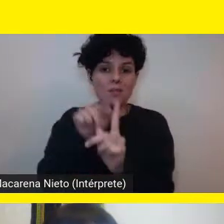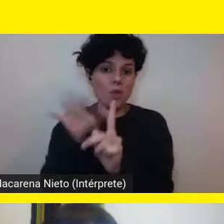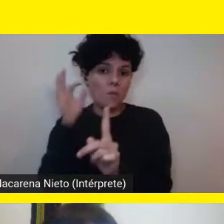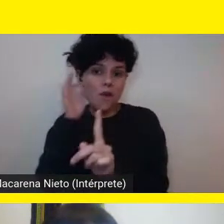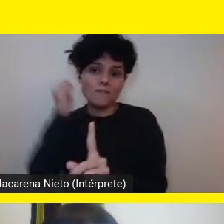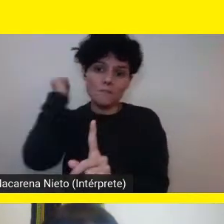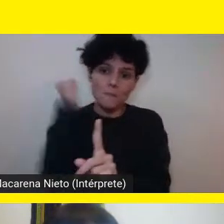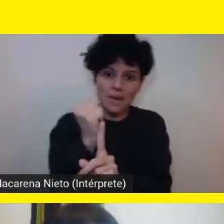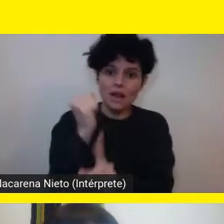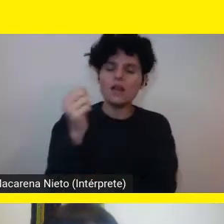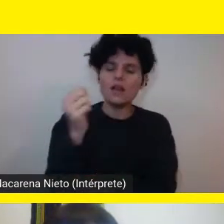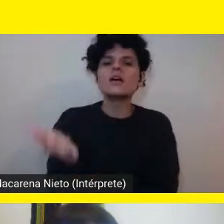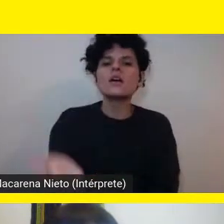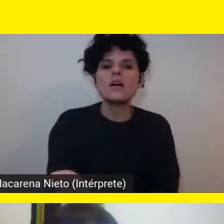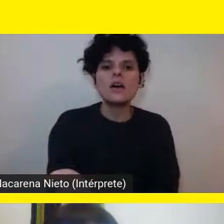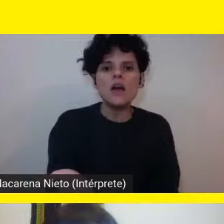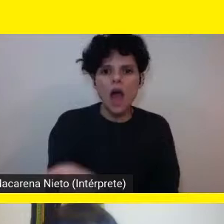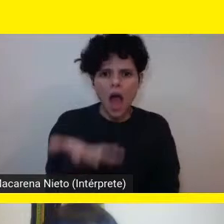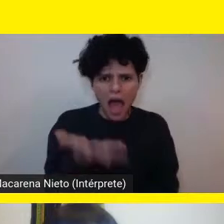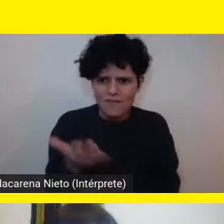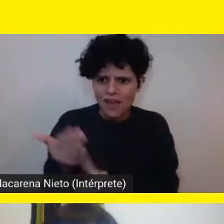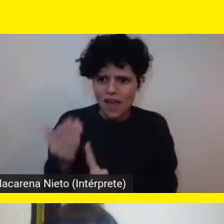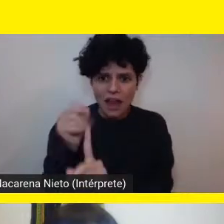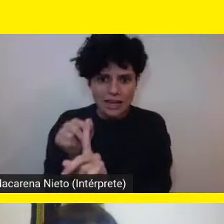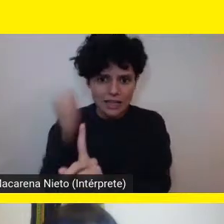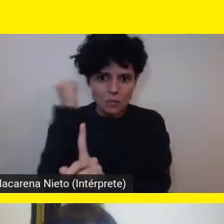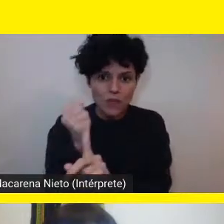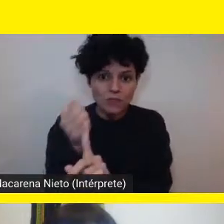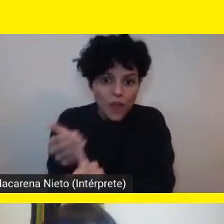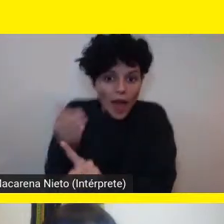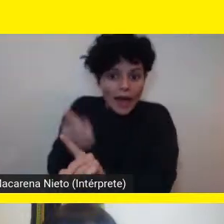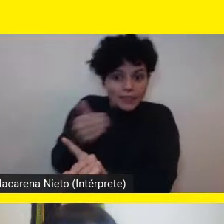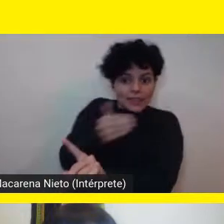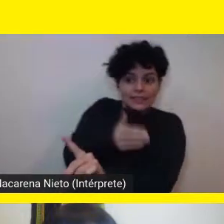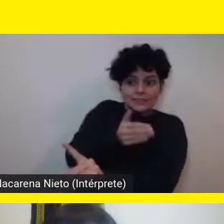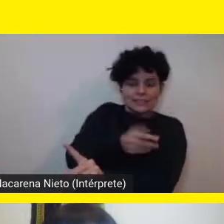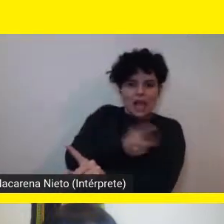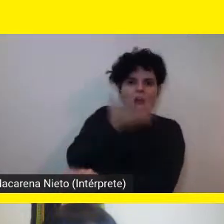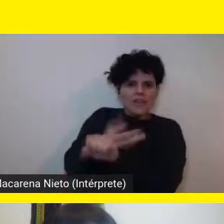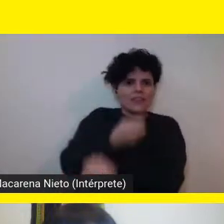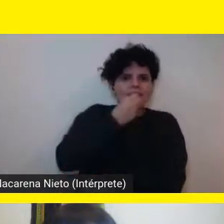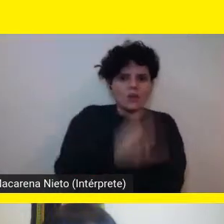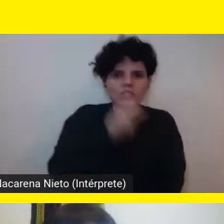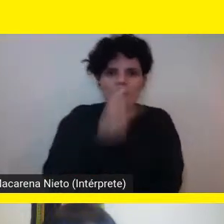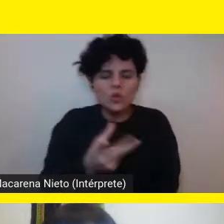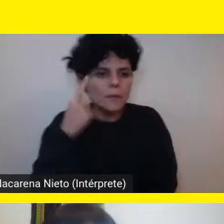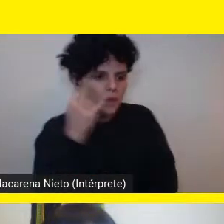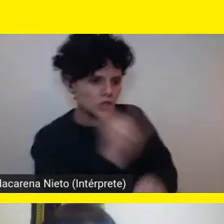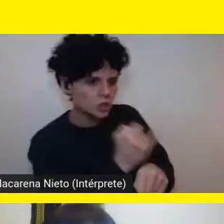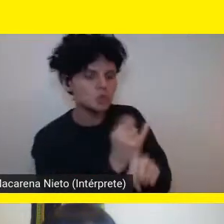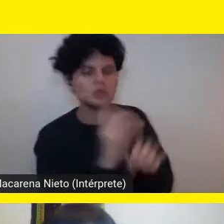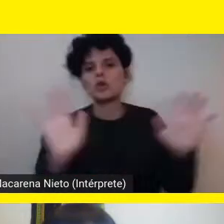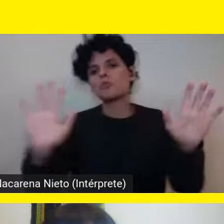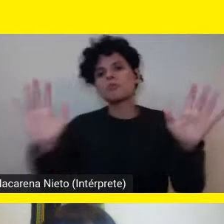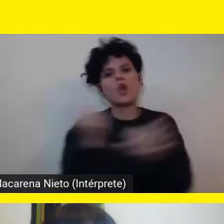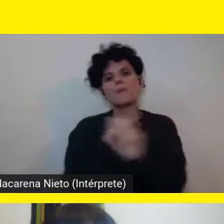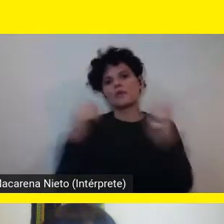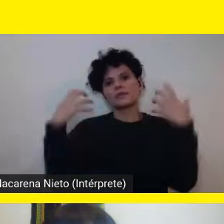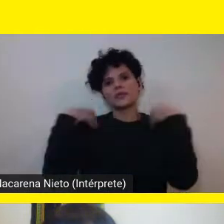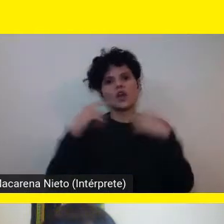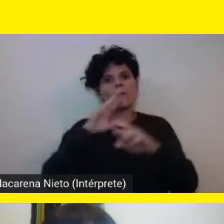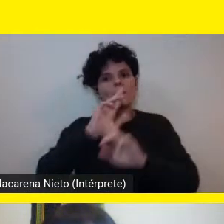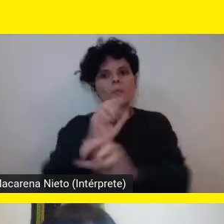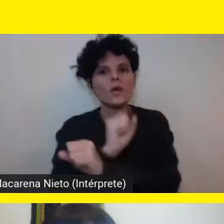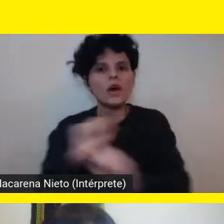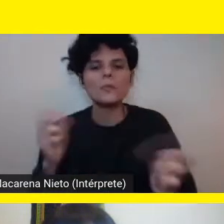muchas veces hubieron denuncias previas y la institucionalidad no fue capaz de responder. Entonces, al final,